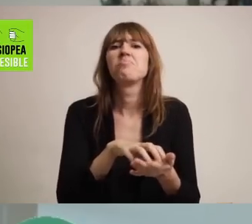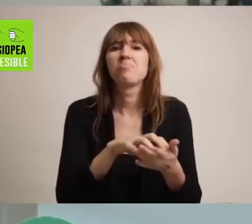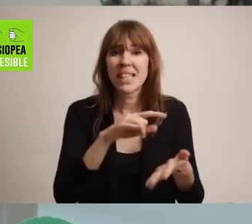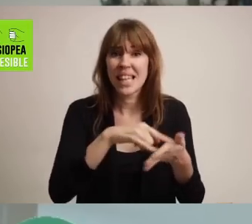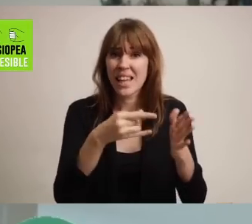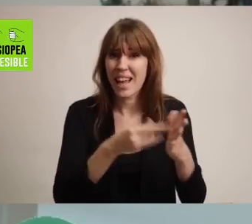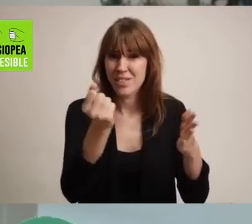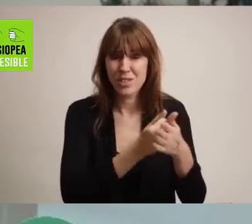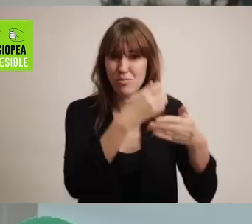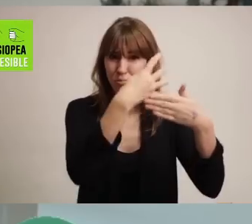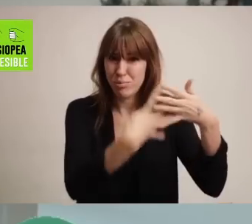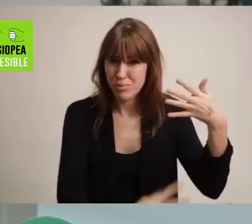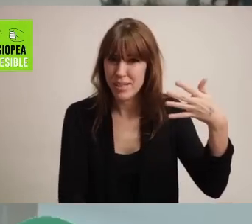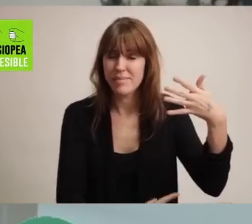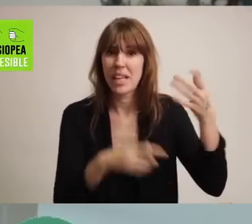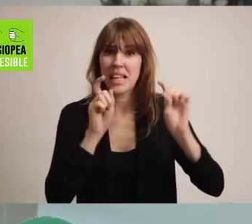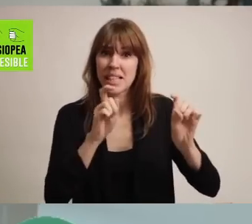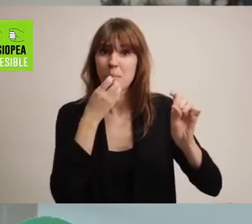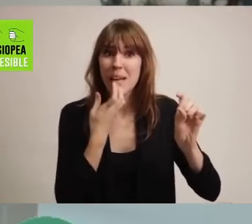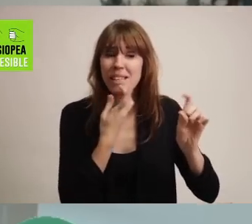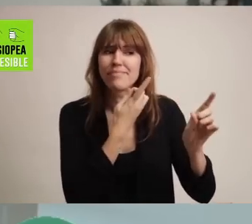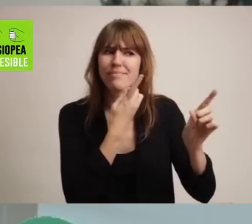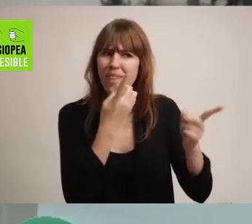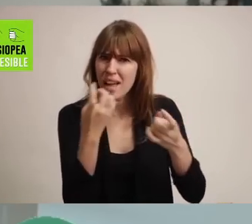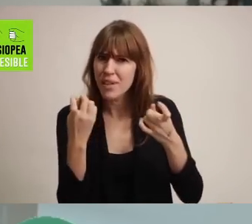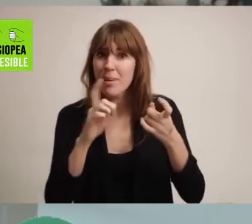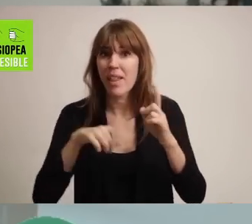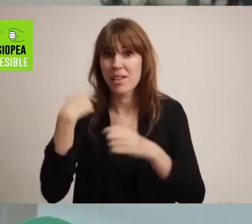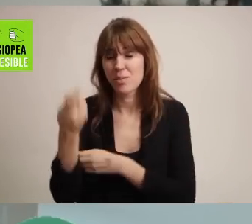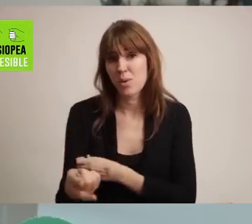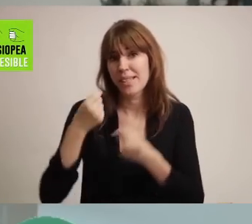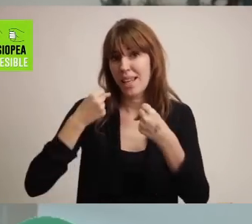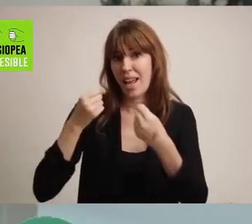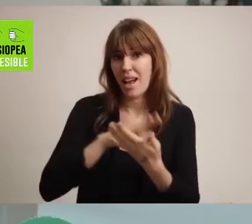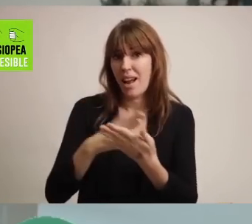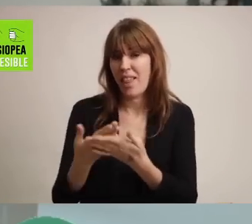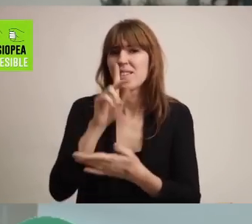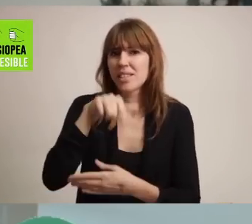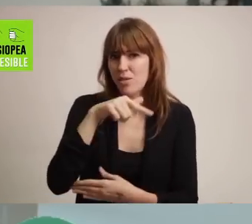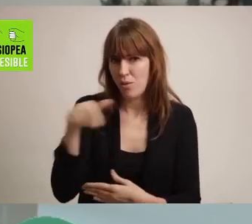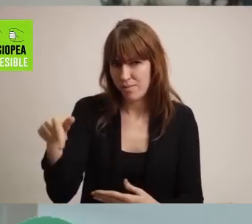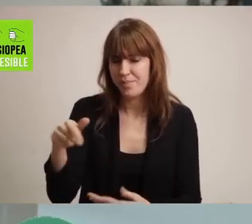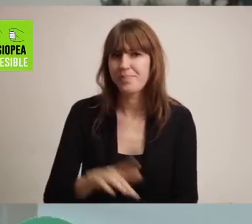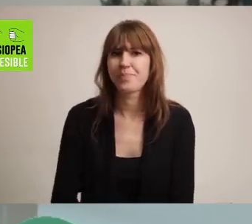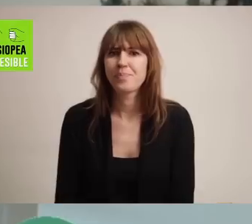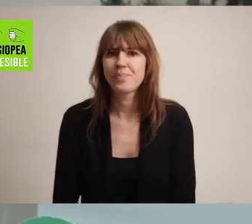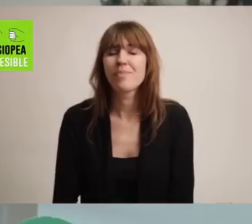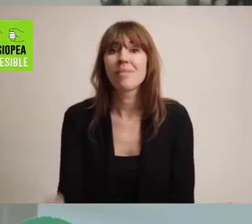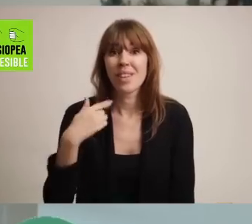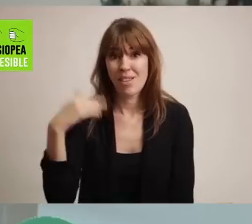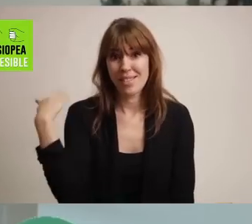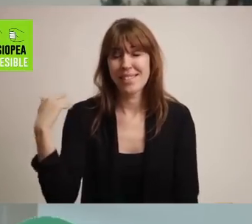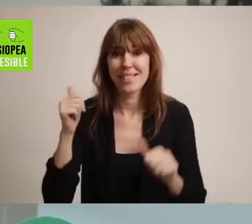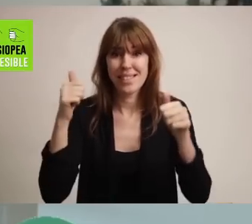están bien enseñadas o son necesarias, sobre todo, para poder canalizar la energía. Eh, Yo cuando